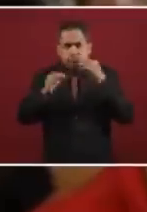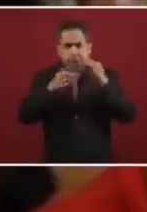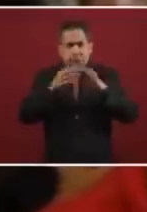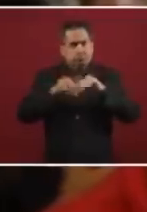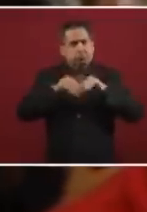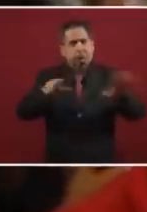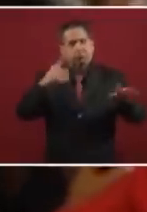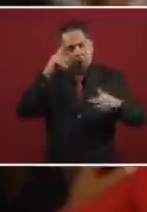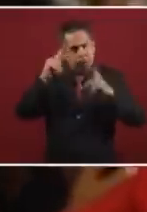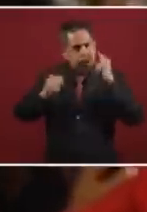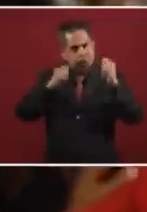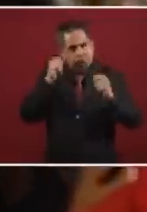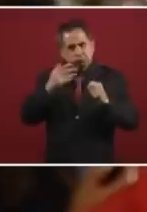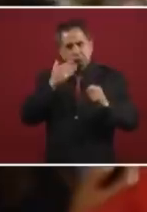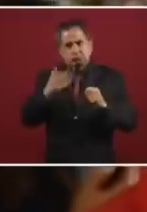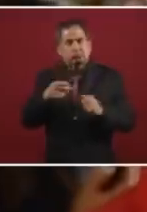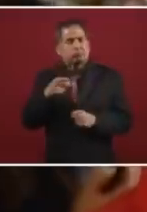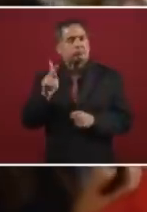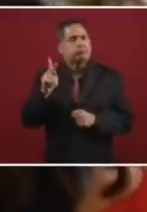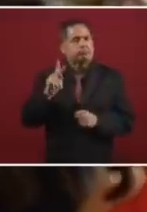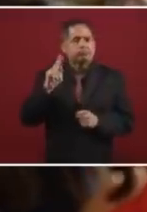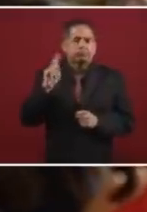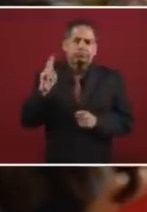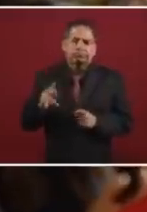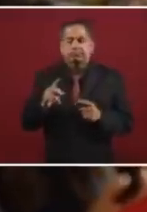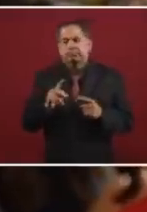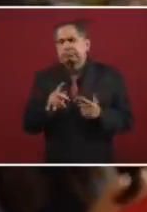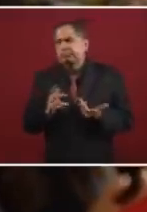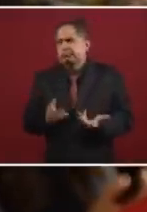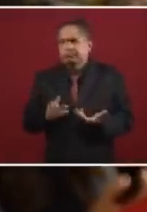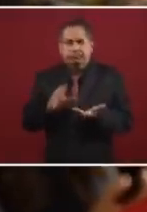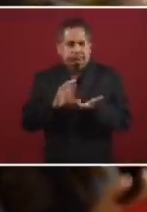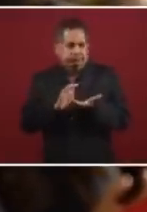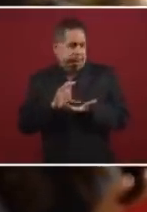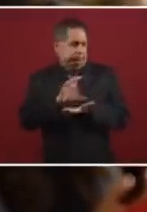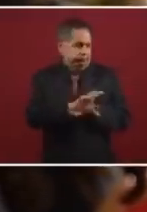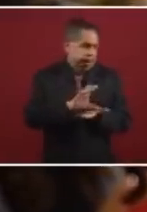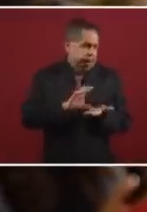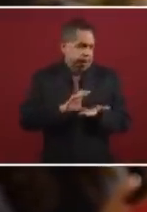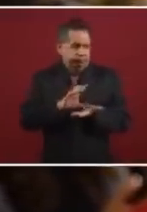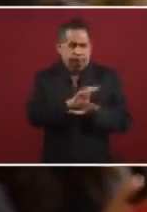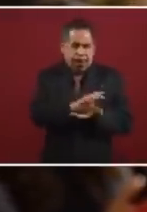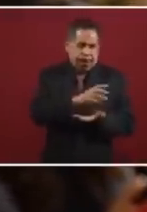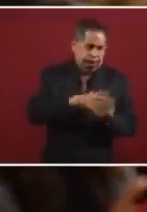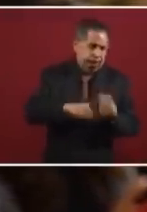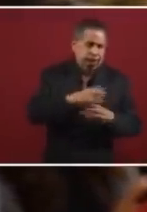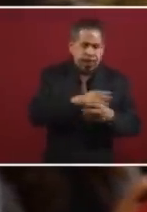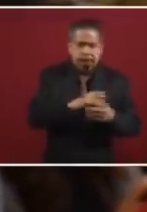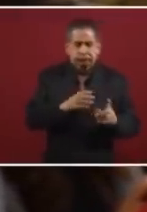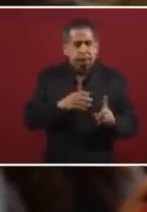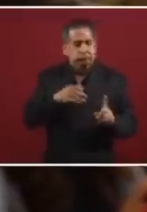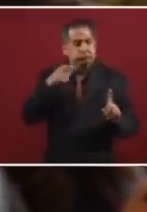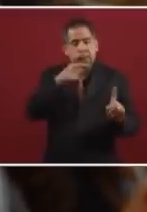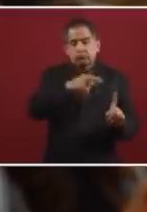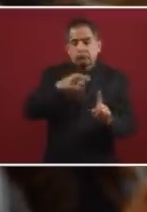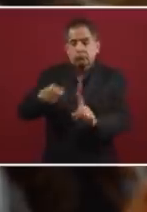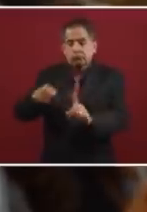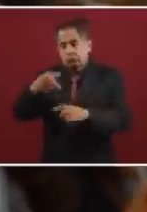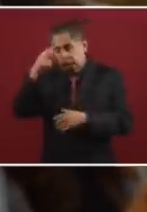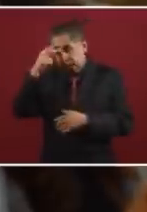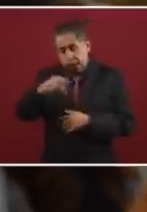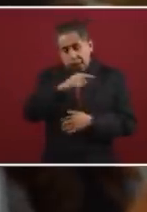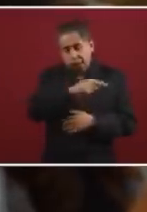turismo pero es un hecho real que por más inversiones que se anuncien los destinos turísticos de méxico